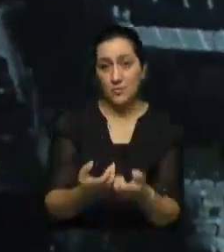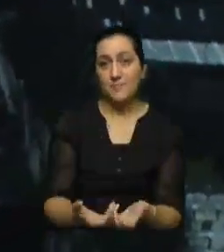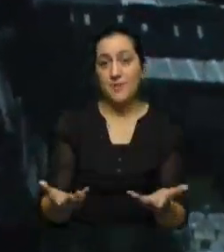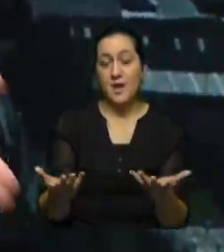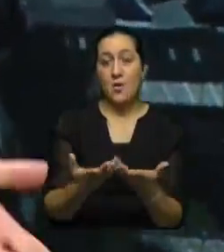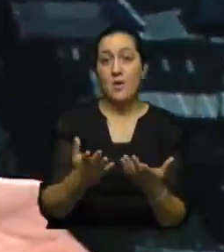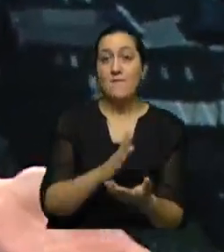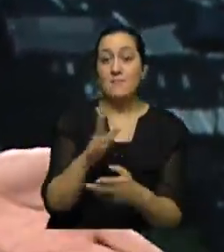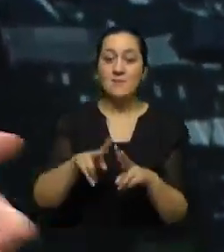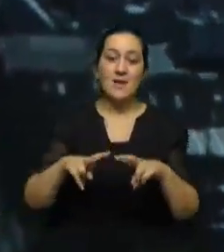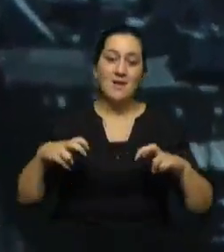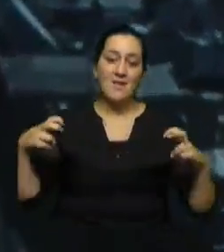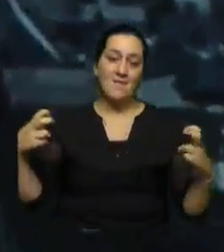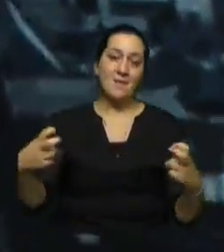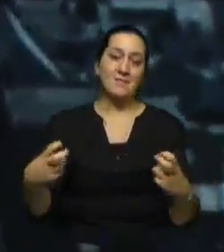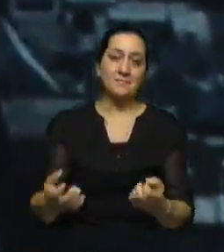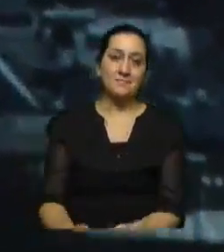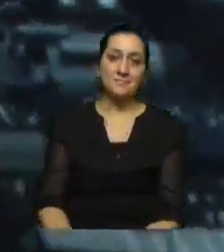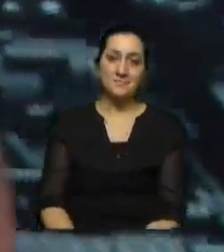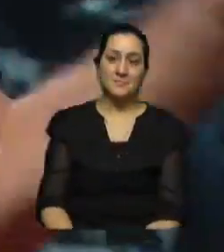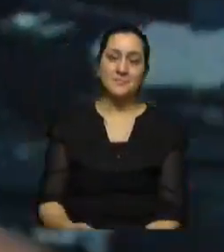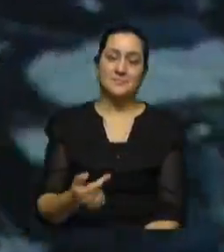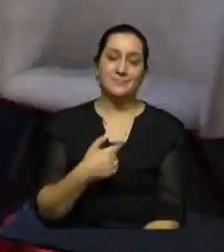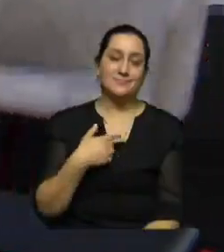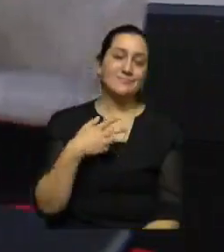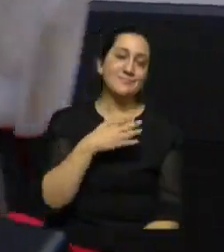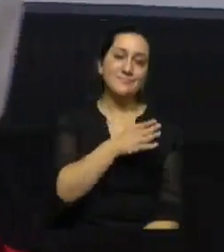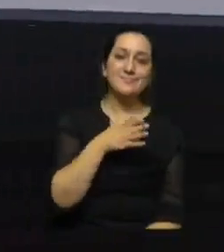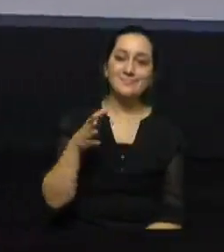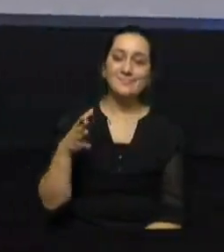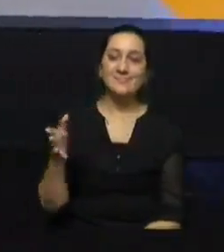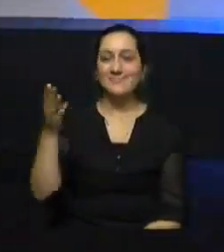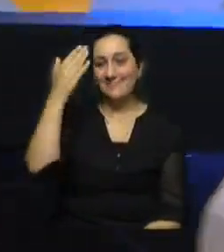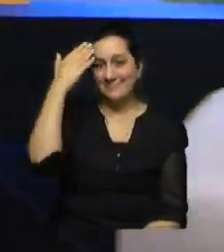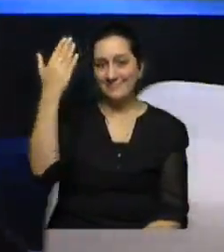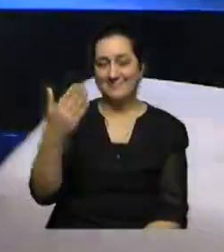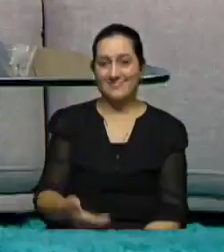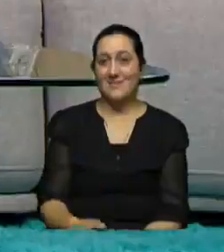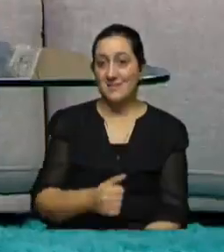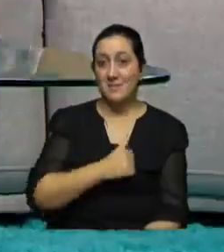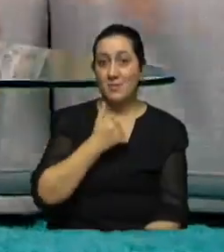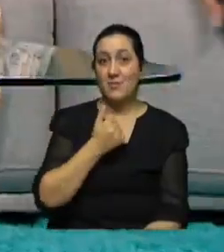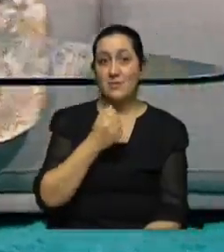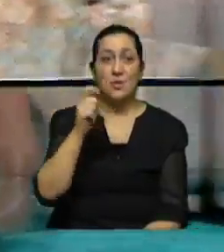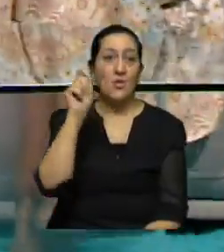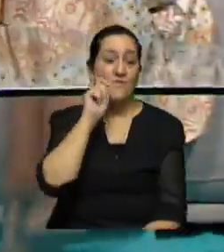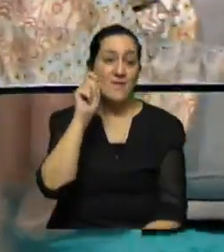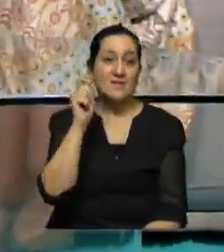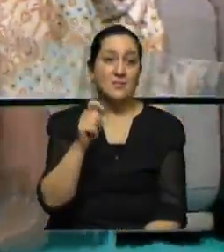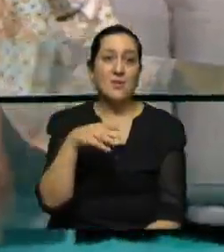para nuestro living, señor director. Yo me muevo, yo soy un atrevido. ¡Hola! Y aprovecho, ya le doy beso y todo.